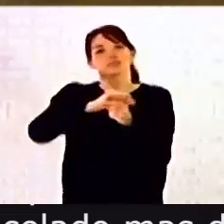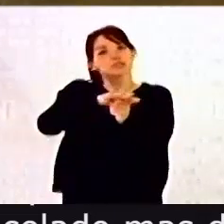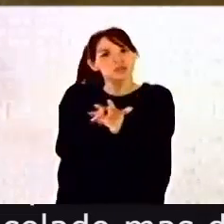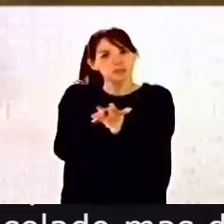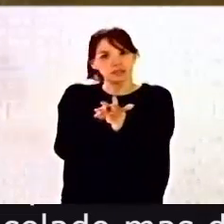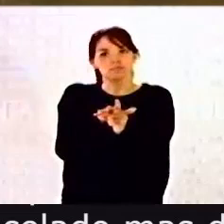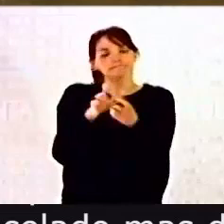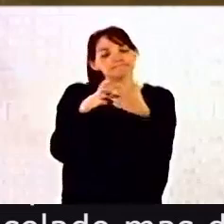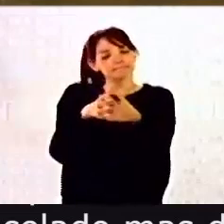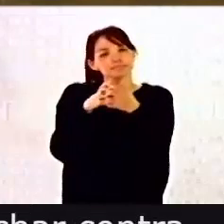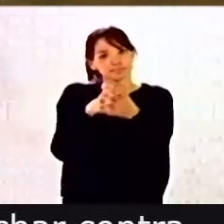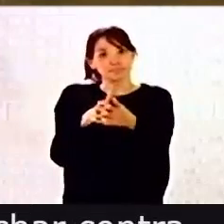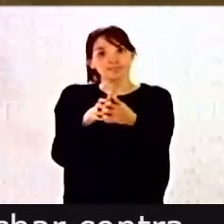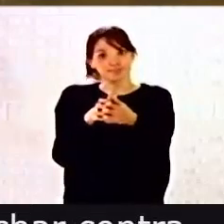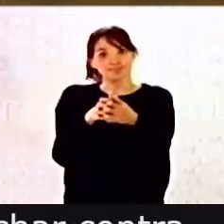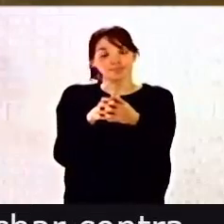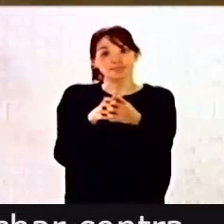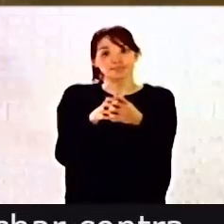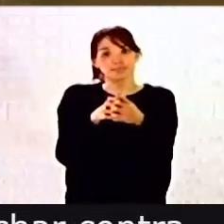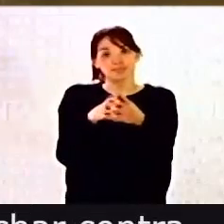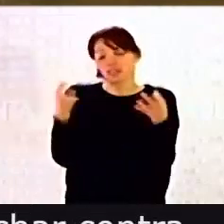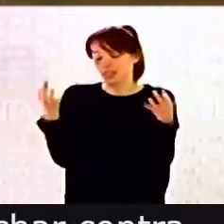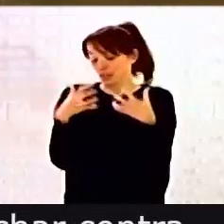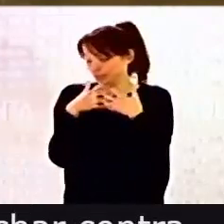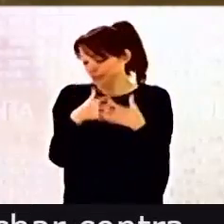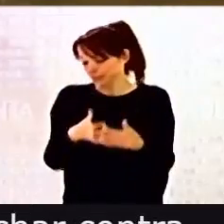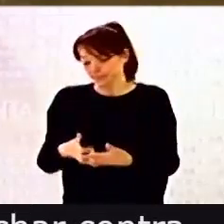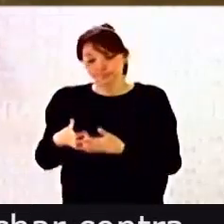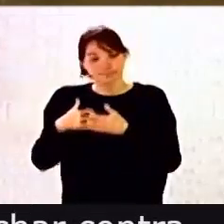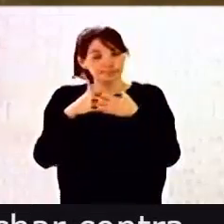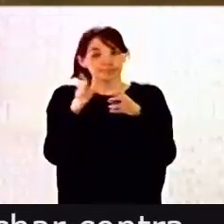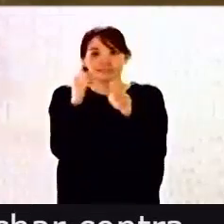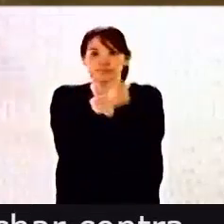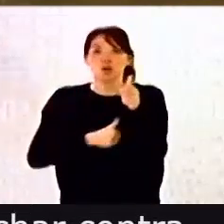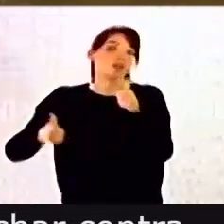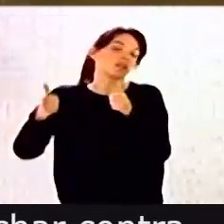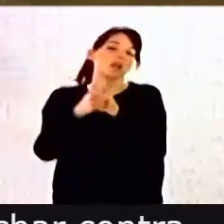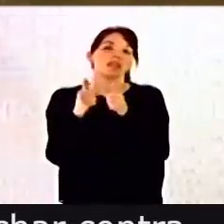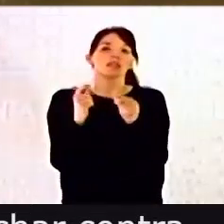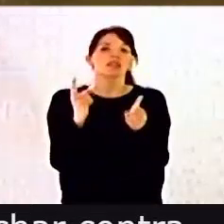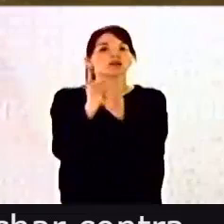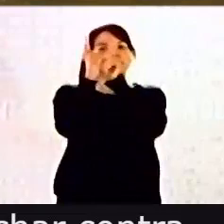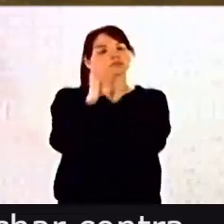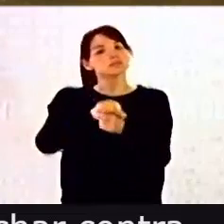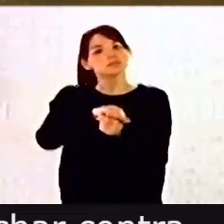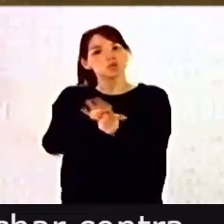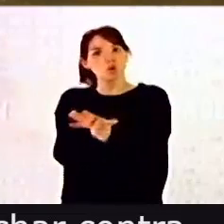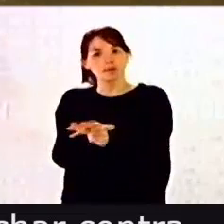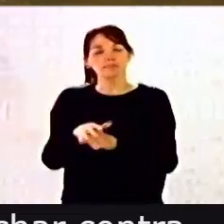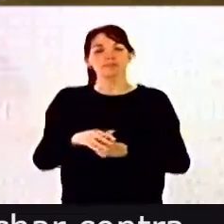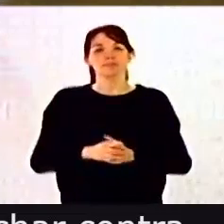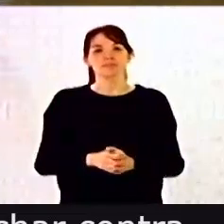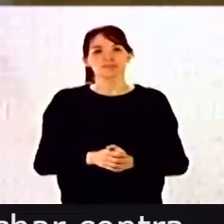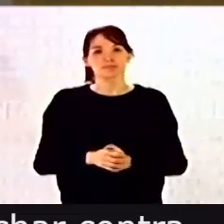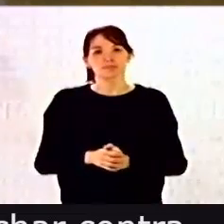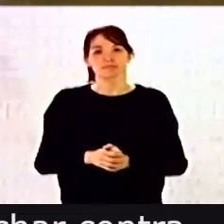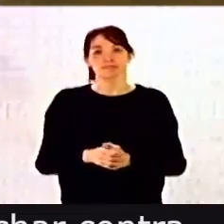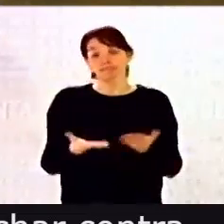COVID-19. Tenía que luchar de forma prioritaria contra el COVID-19.